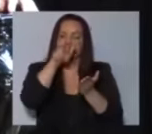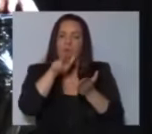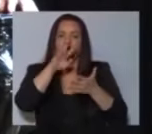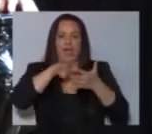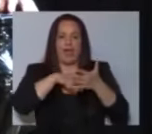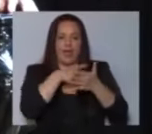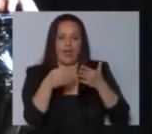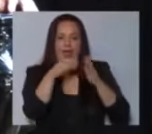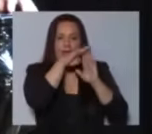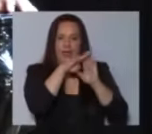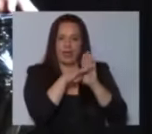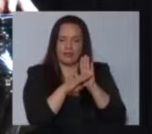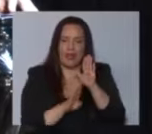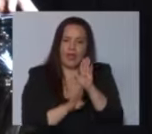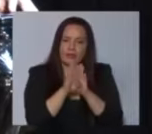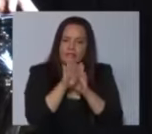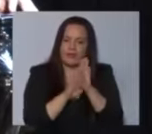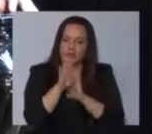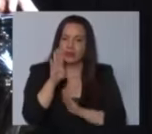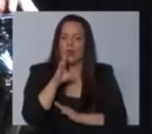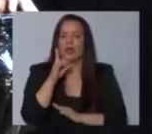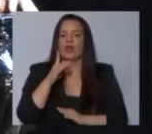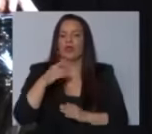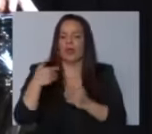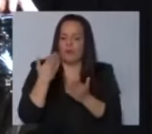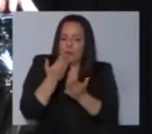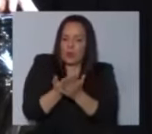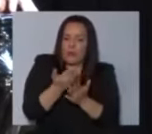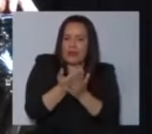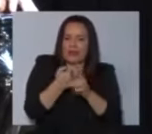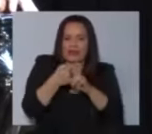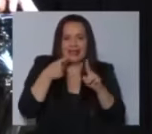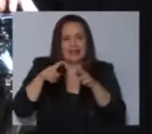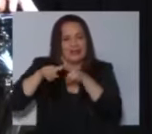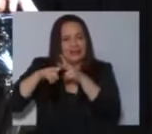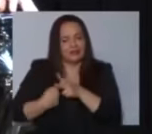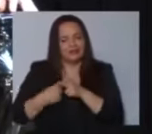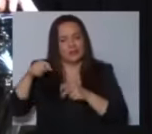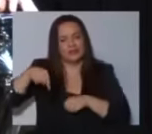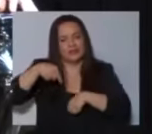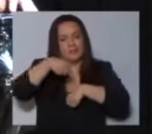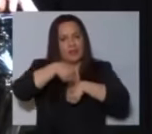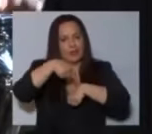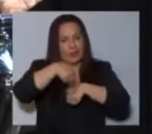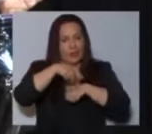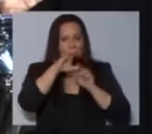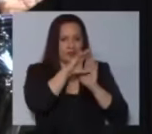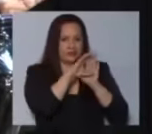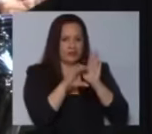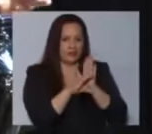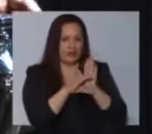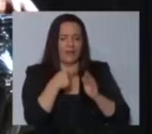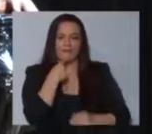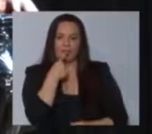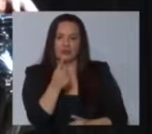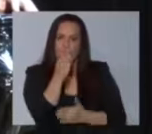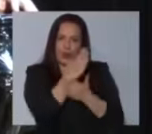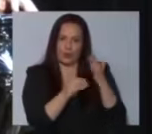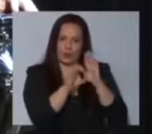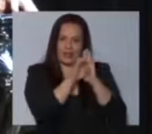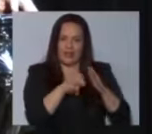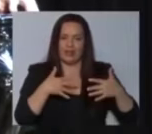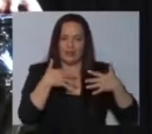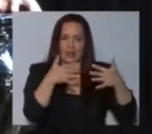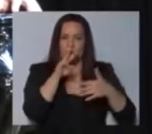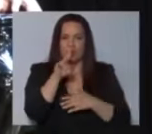reactivación que venimos proponiendo desde el inicio de este periodo constitucional. Menciono algunos ejemplos. El